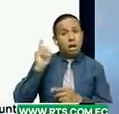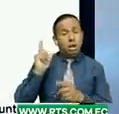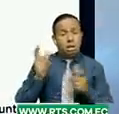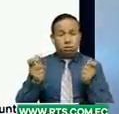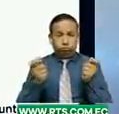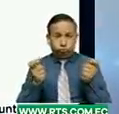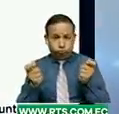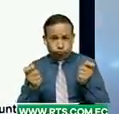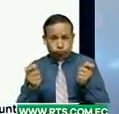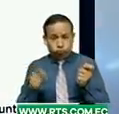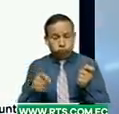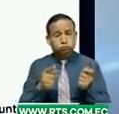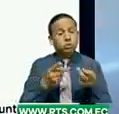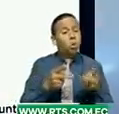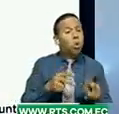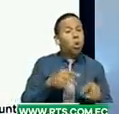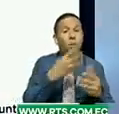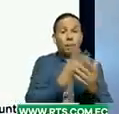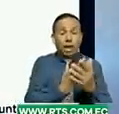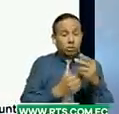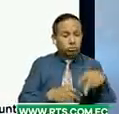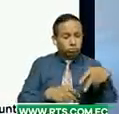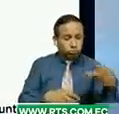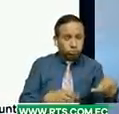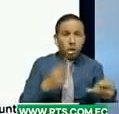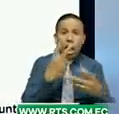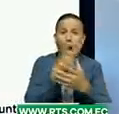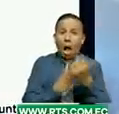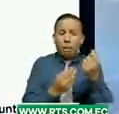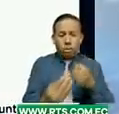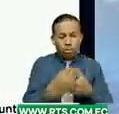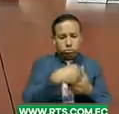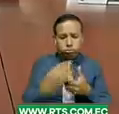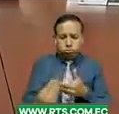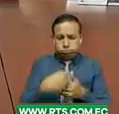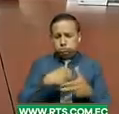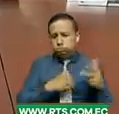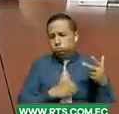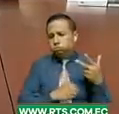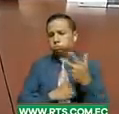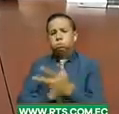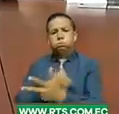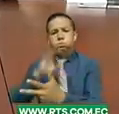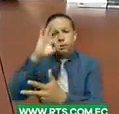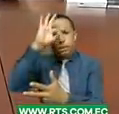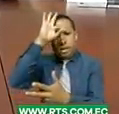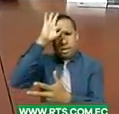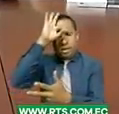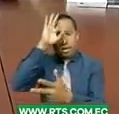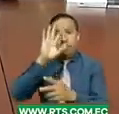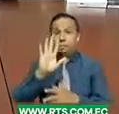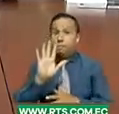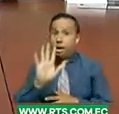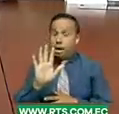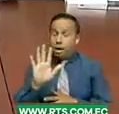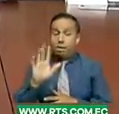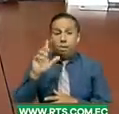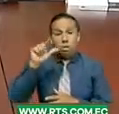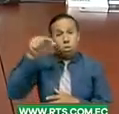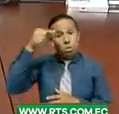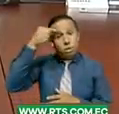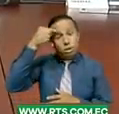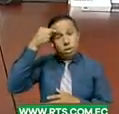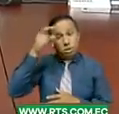fueron trasladados hasta casas de salud y se encuentran estables. No obstante, el gobernador del Guayas añade un pabellón